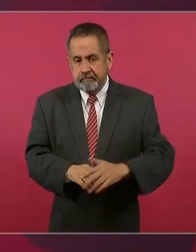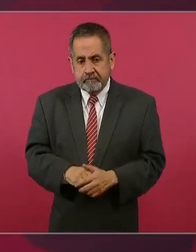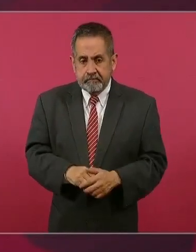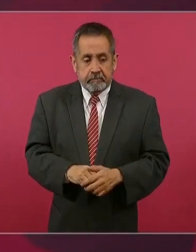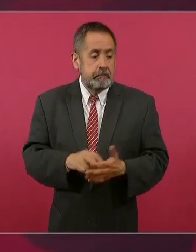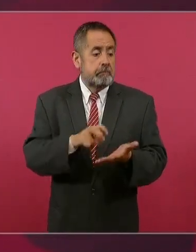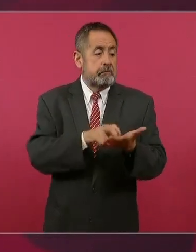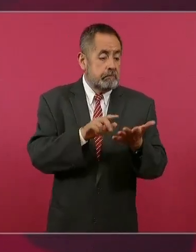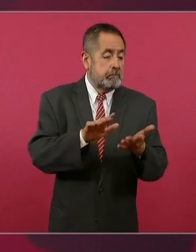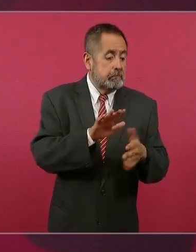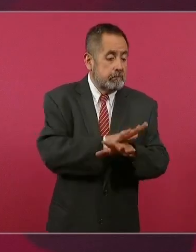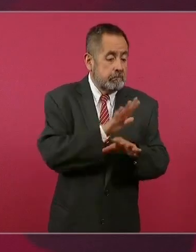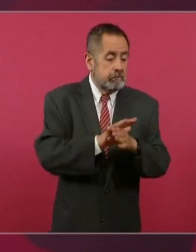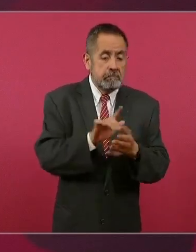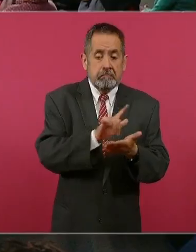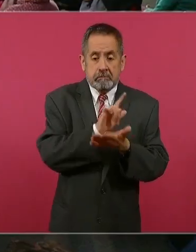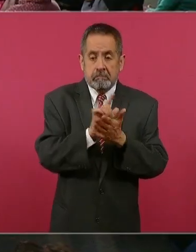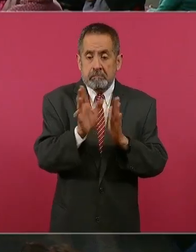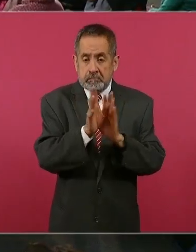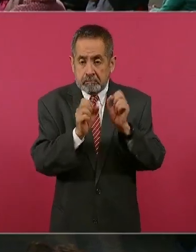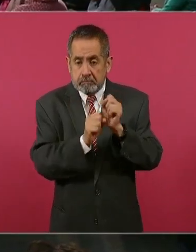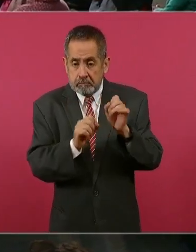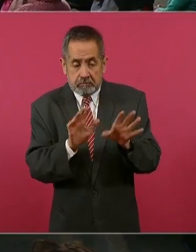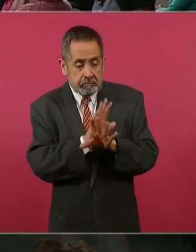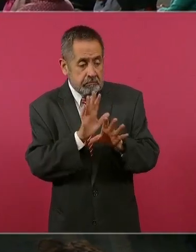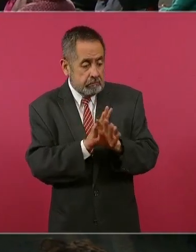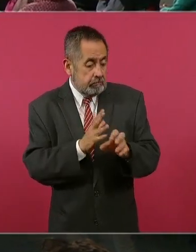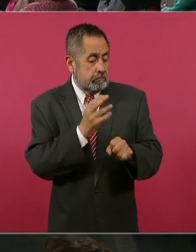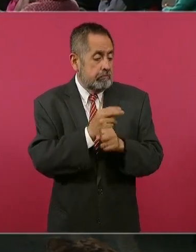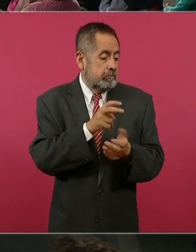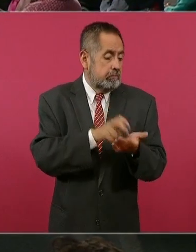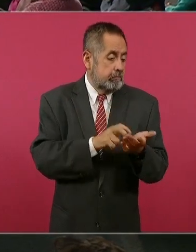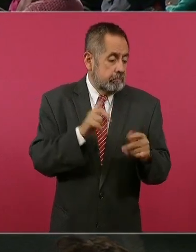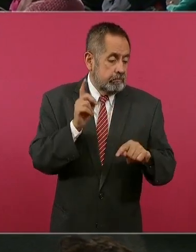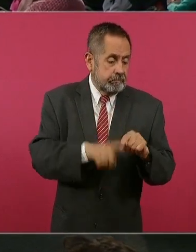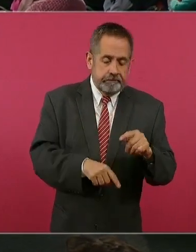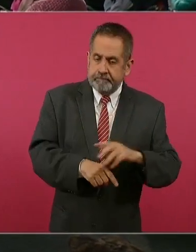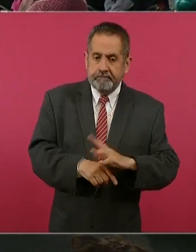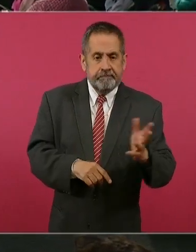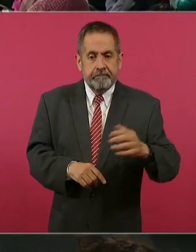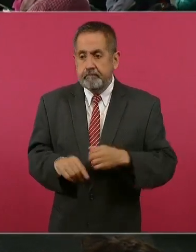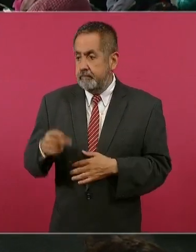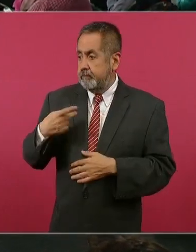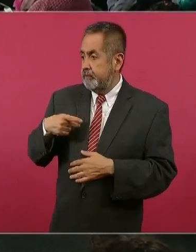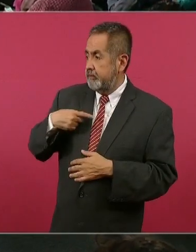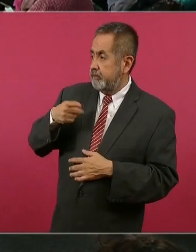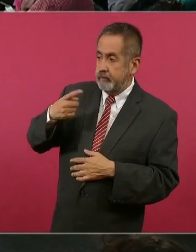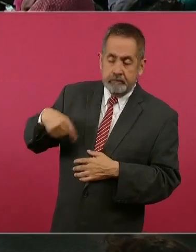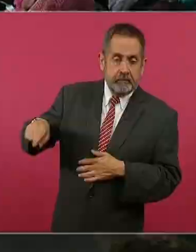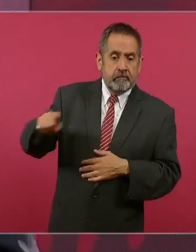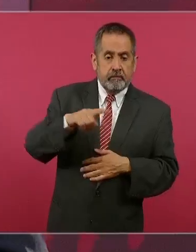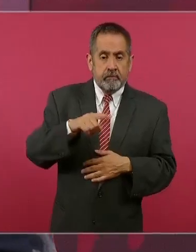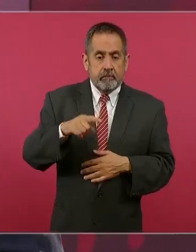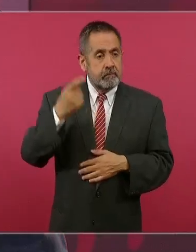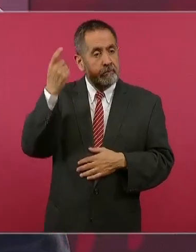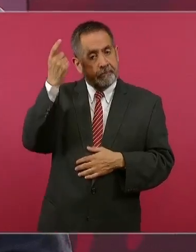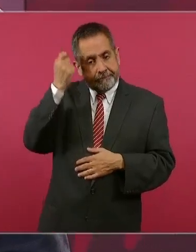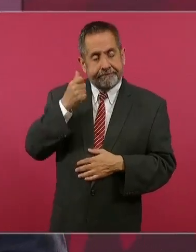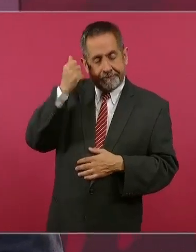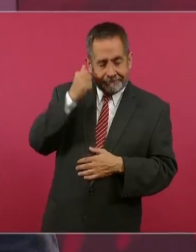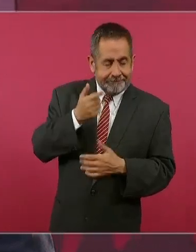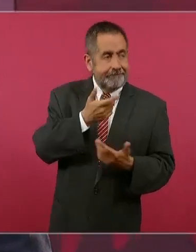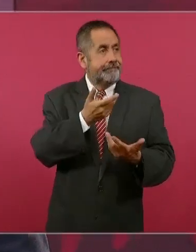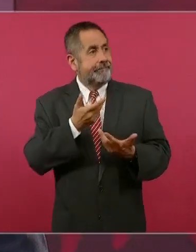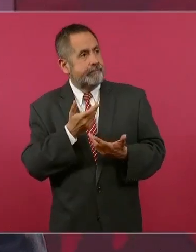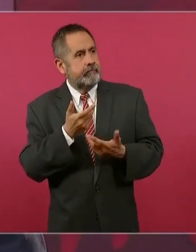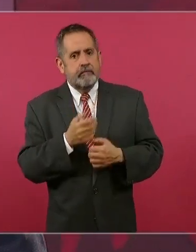Hicieron reformas a la Constitución, a las leyes, y los trabajadores, al jubilarse,